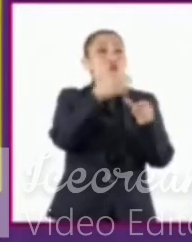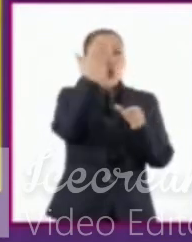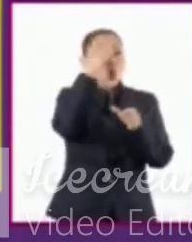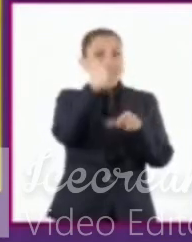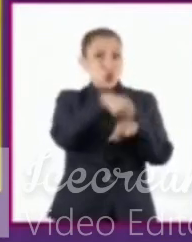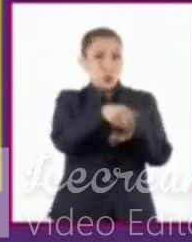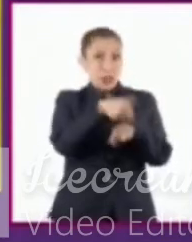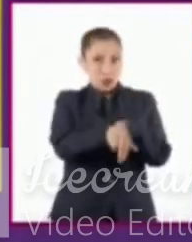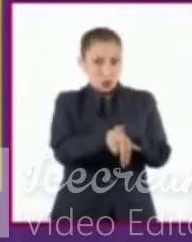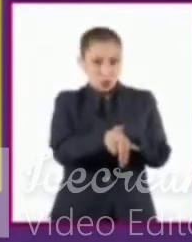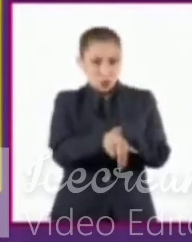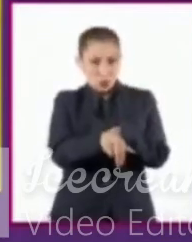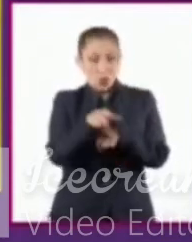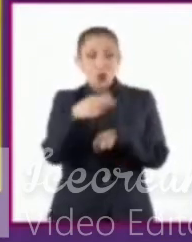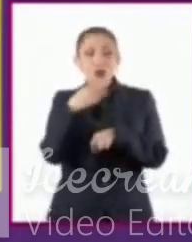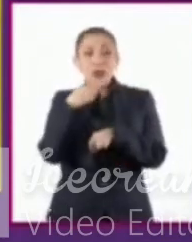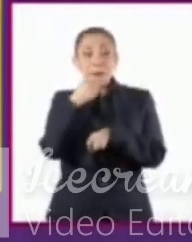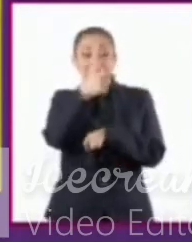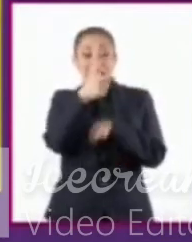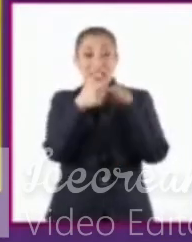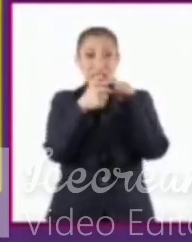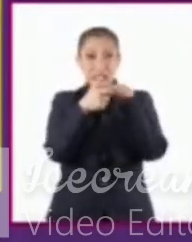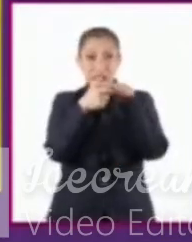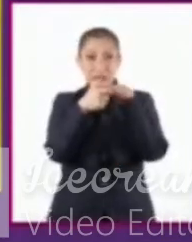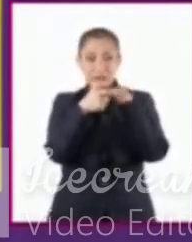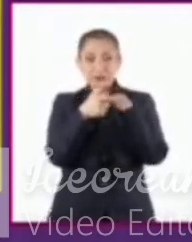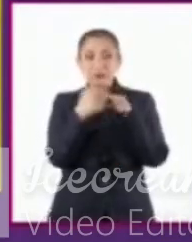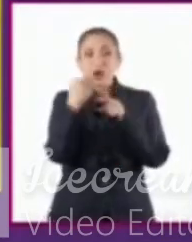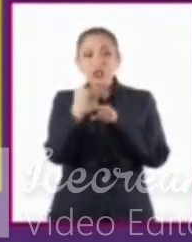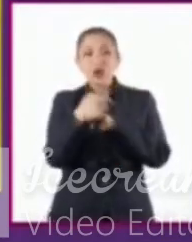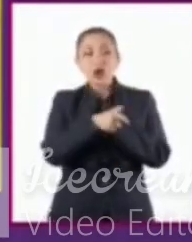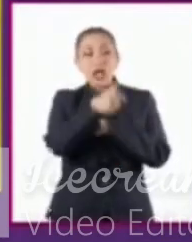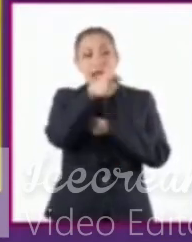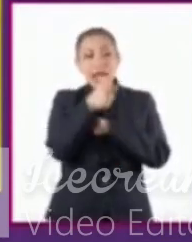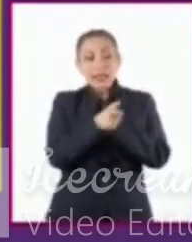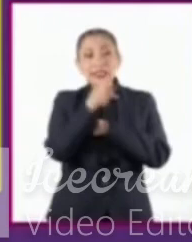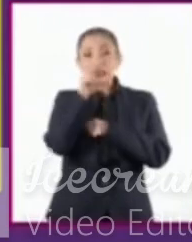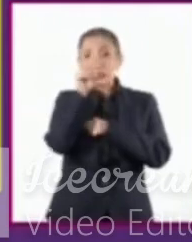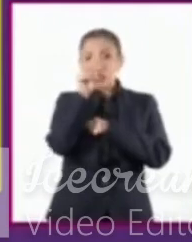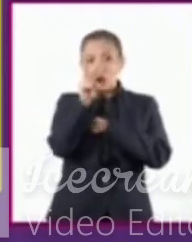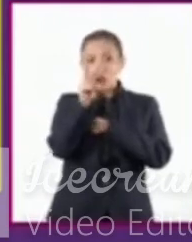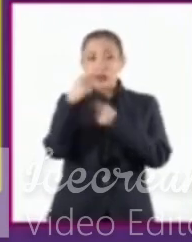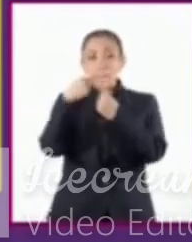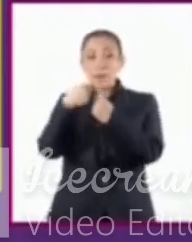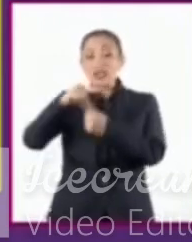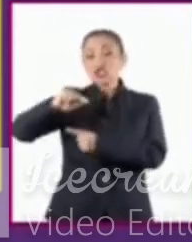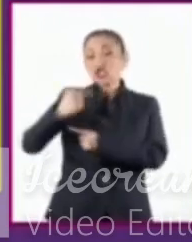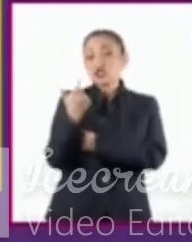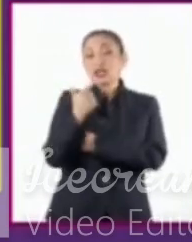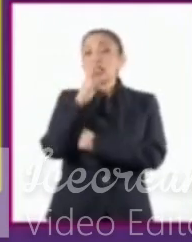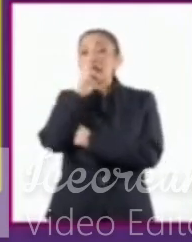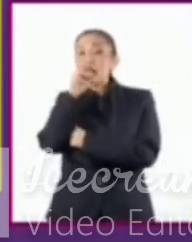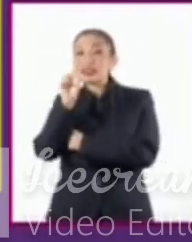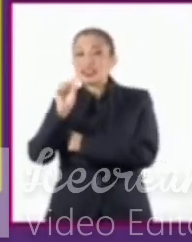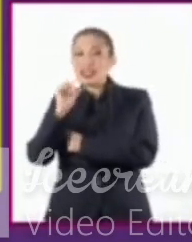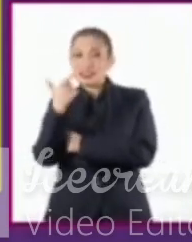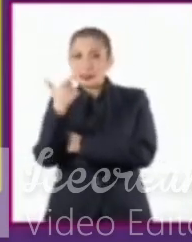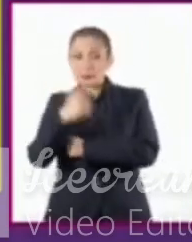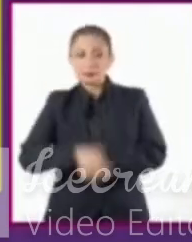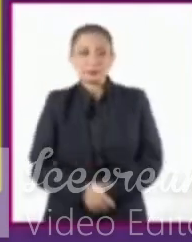este caso utilizamos la letra x. Por lo tanto quedaría x al cuadrado más 12 es igual a